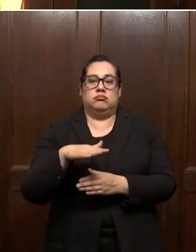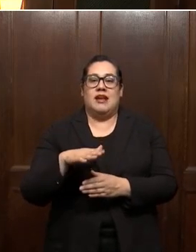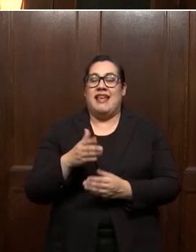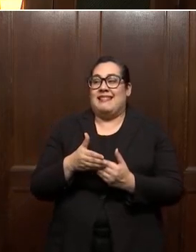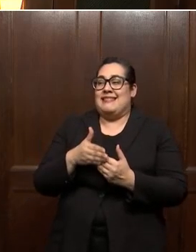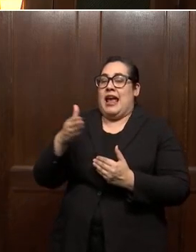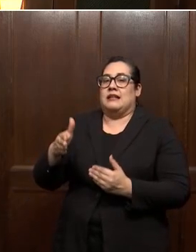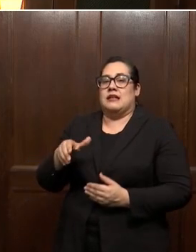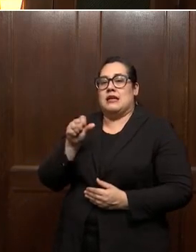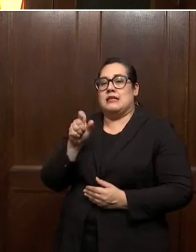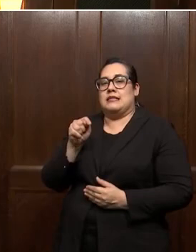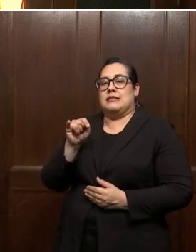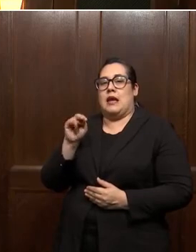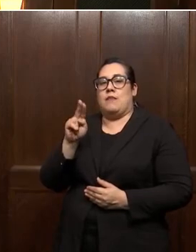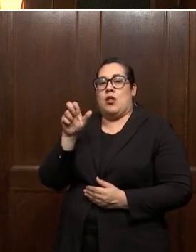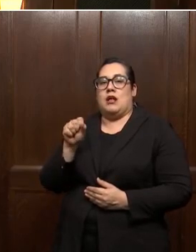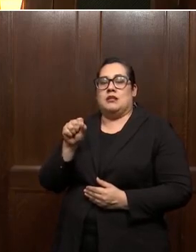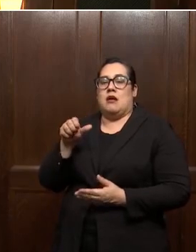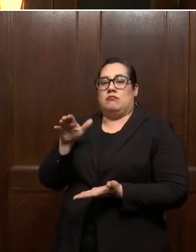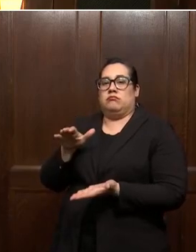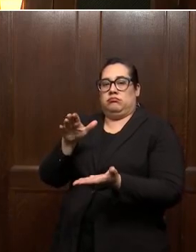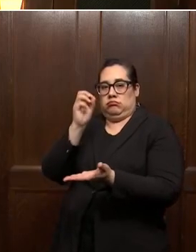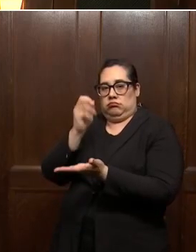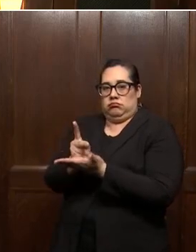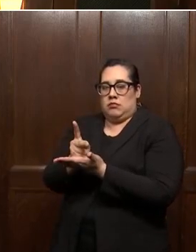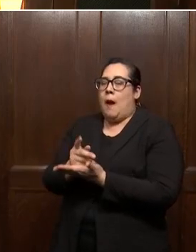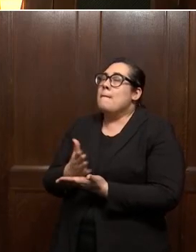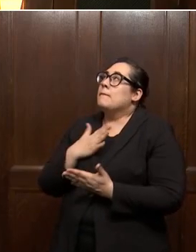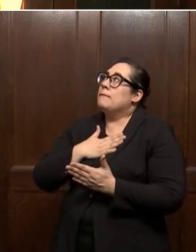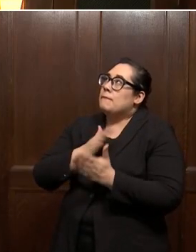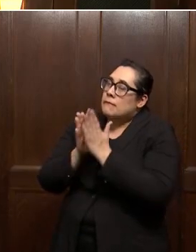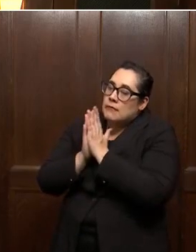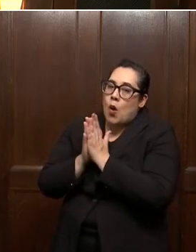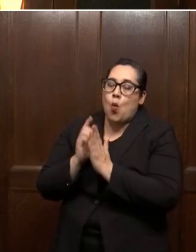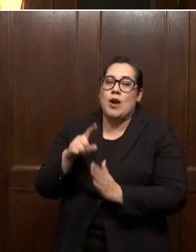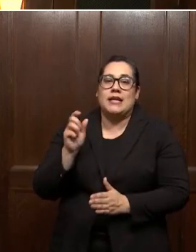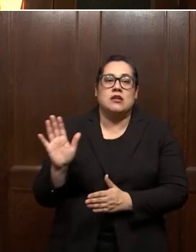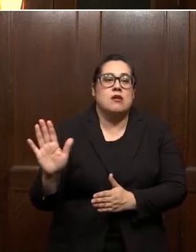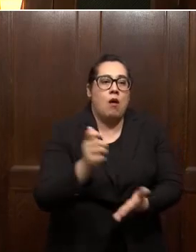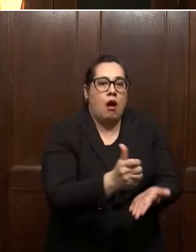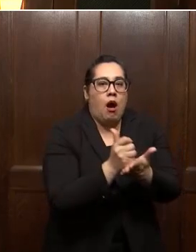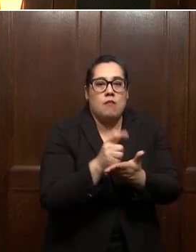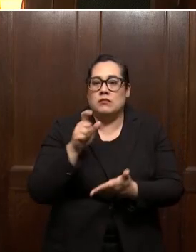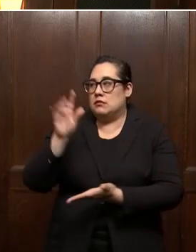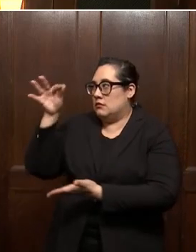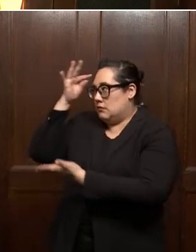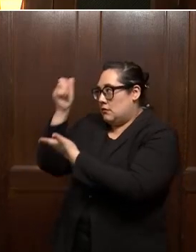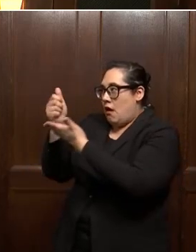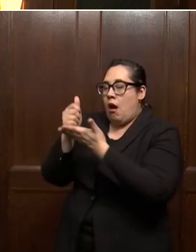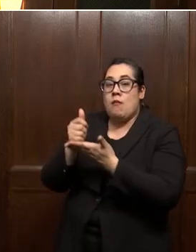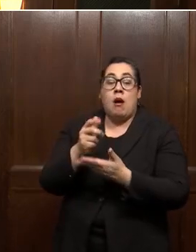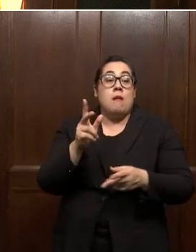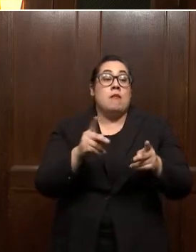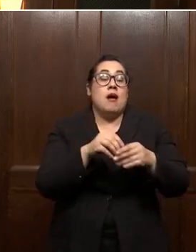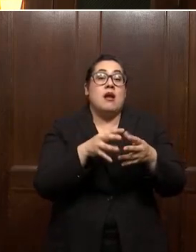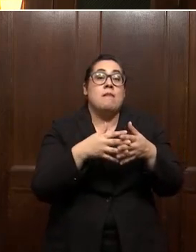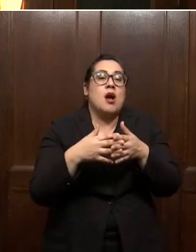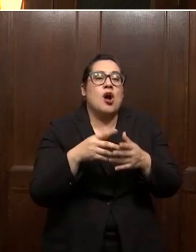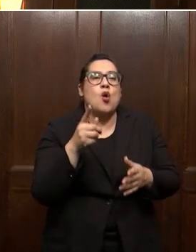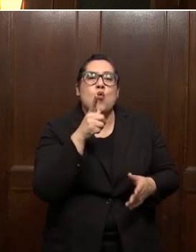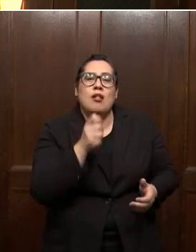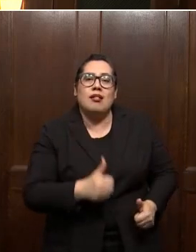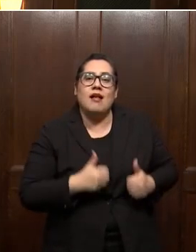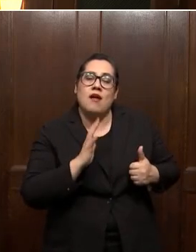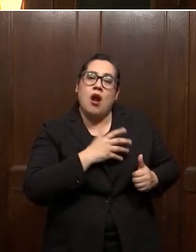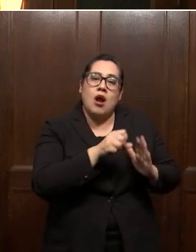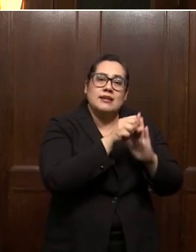estímulo económico. Por favor, necesitamos su ayuda. Y la gente de América vive en nuestros